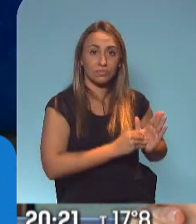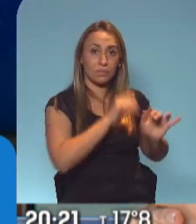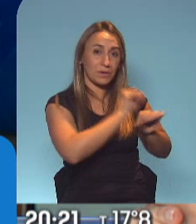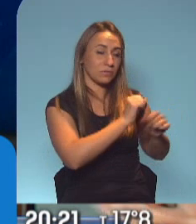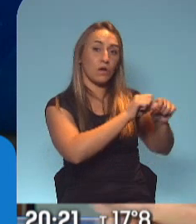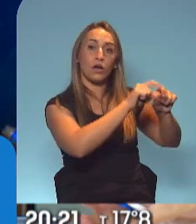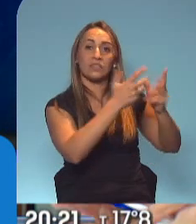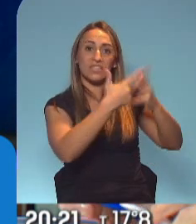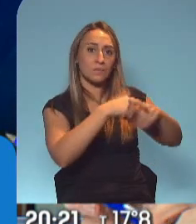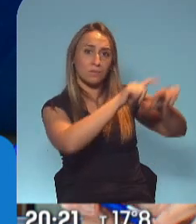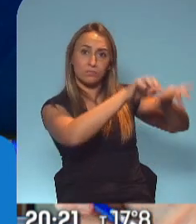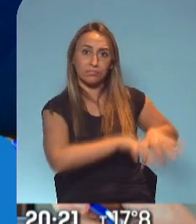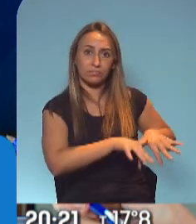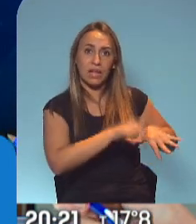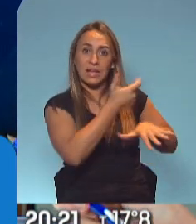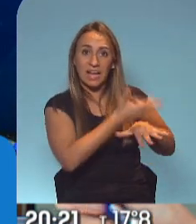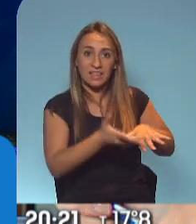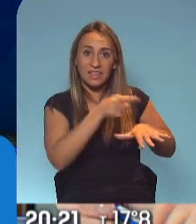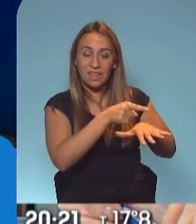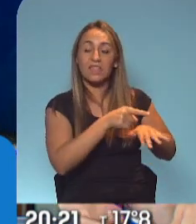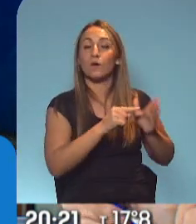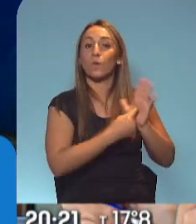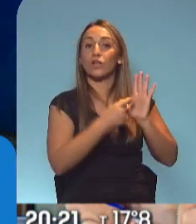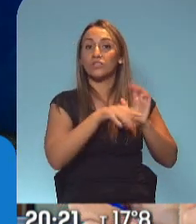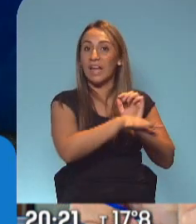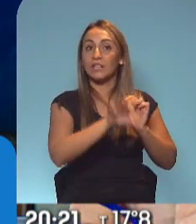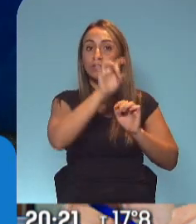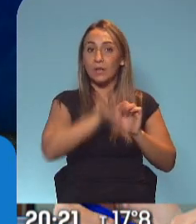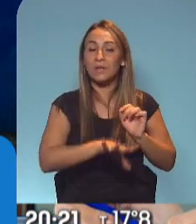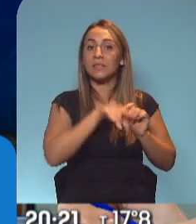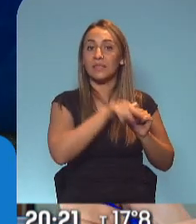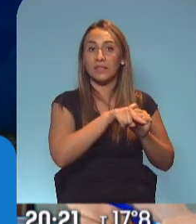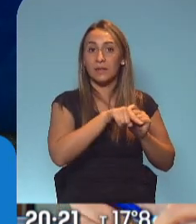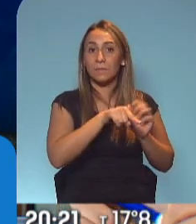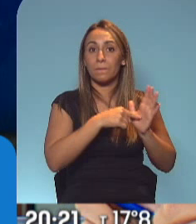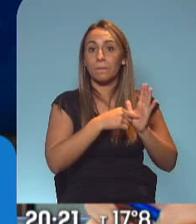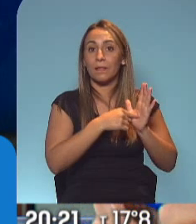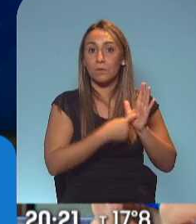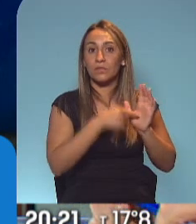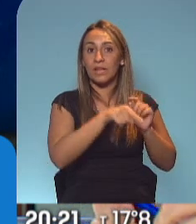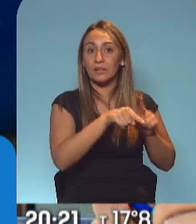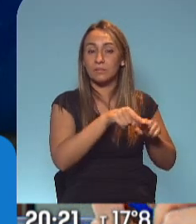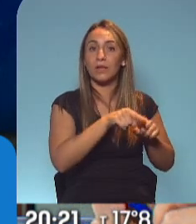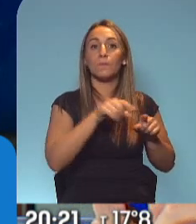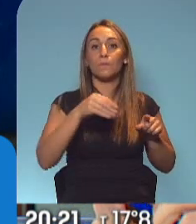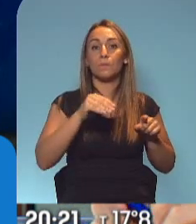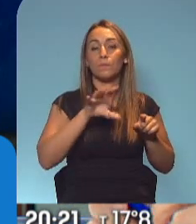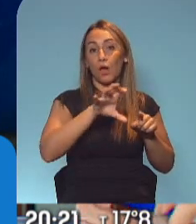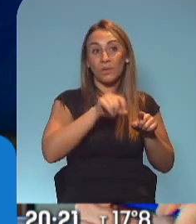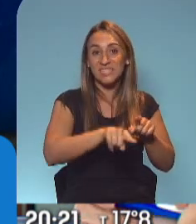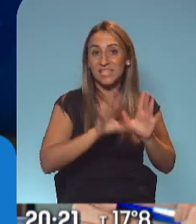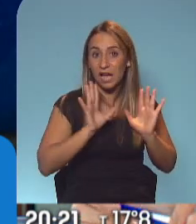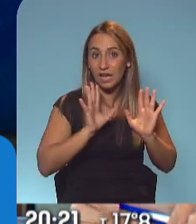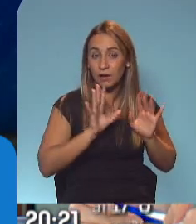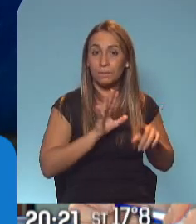el sistema de la provincia de Buenos Aires, exclusivamente del sistema penitenciario provincial, es